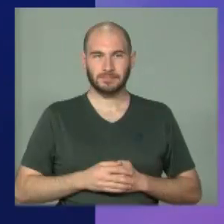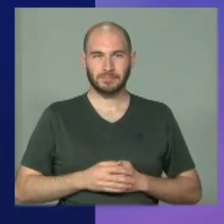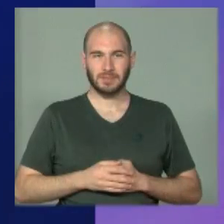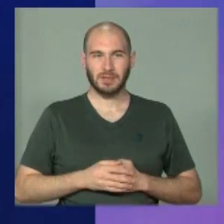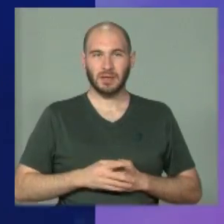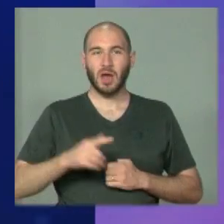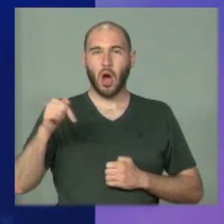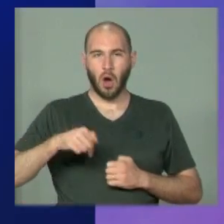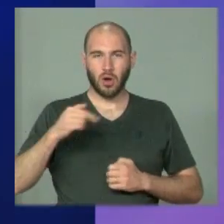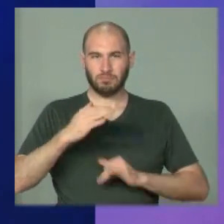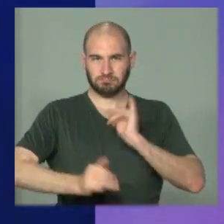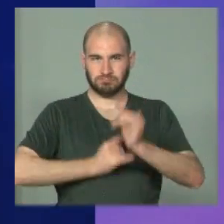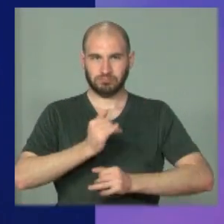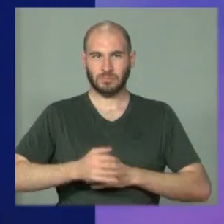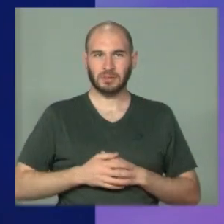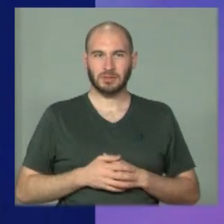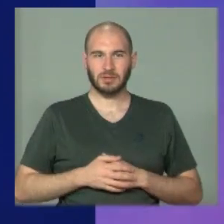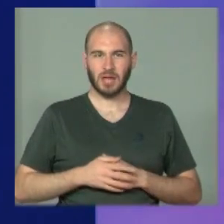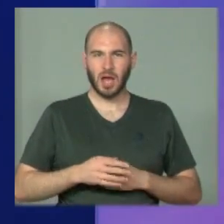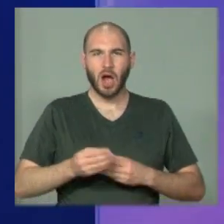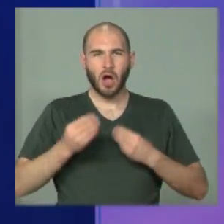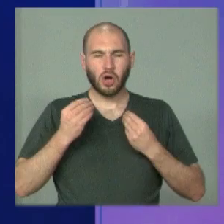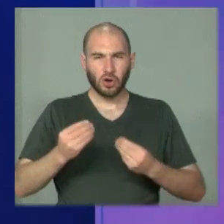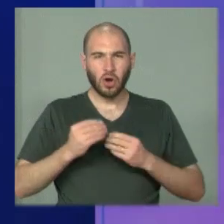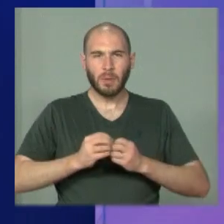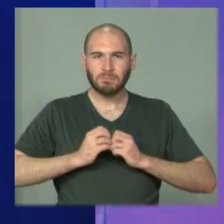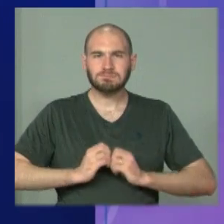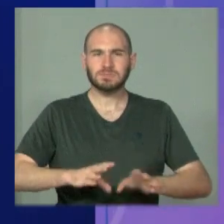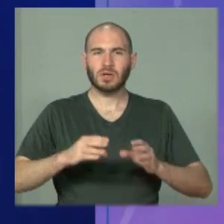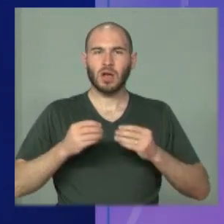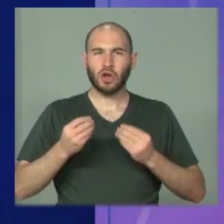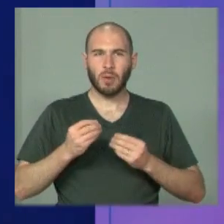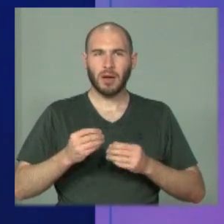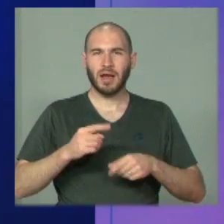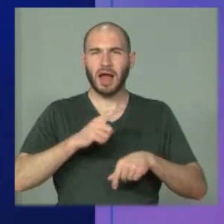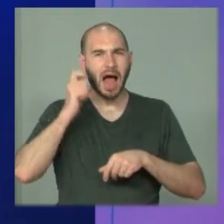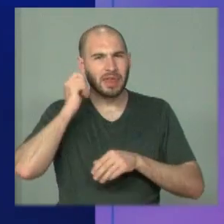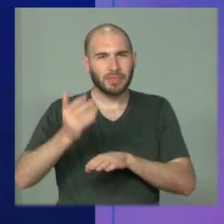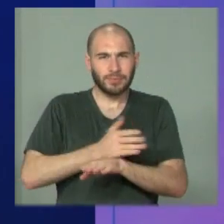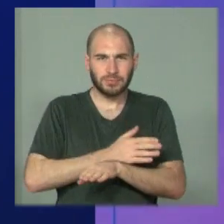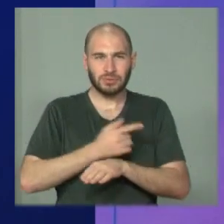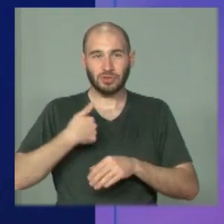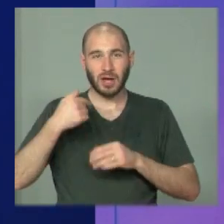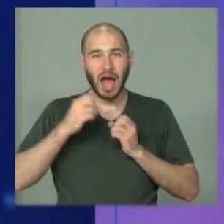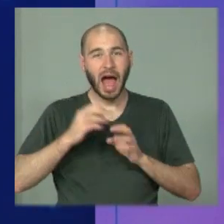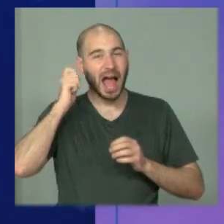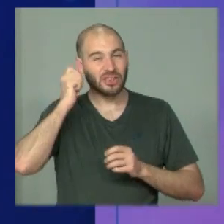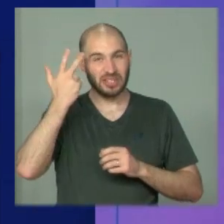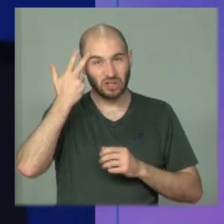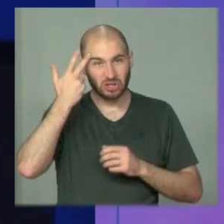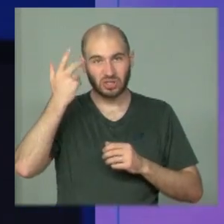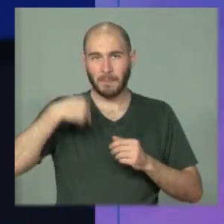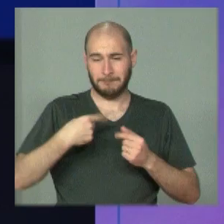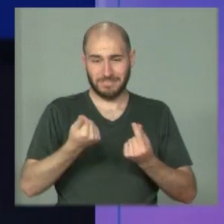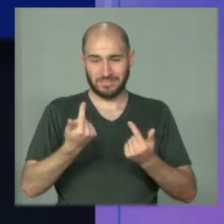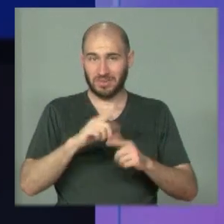El día de hoy quiero compartir con ustedes cómo es posible emprender a una temprana edad. Cuando yo empecé a los 18 años no tenía ni